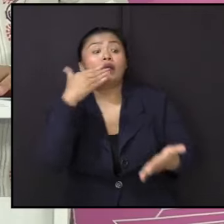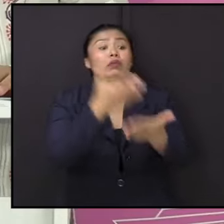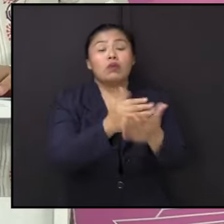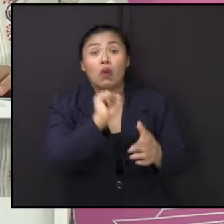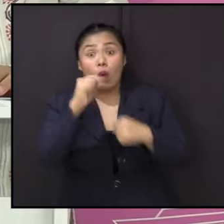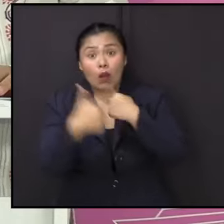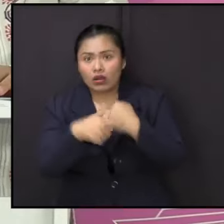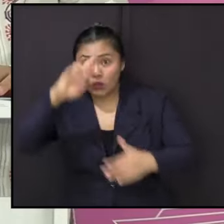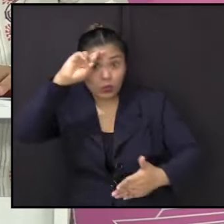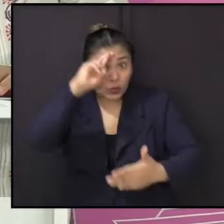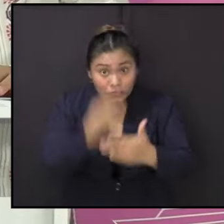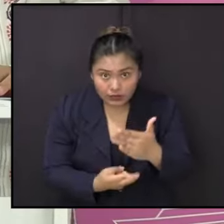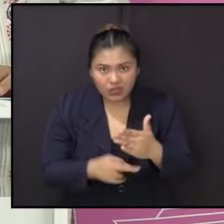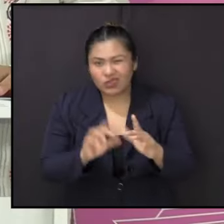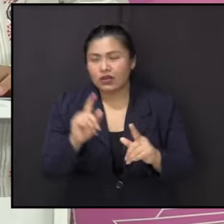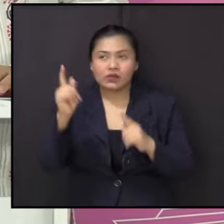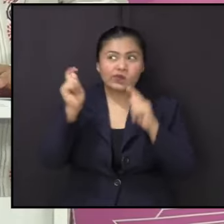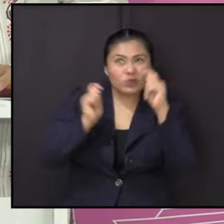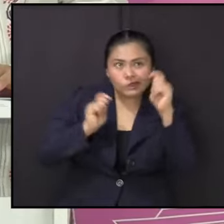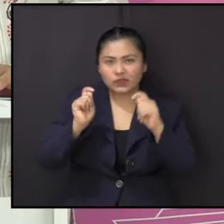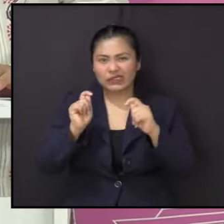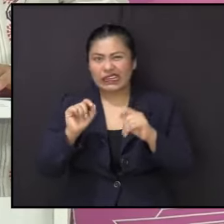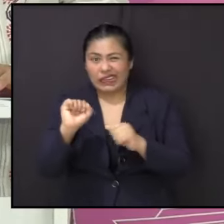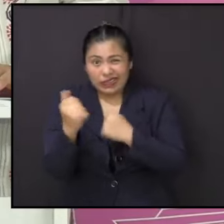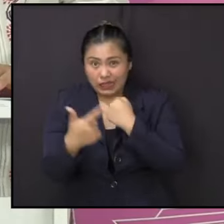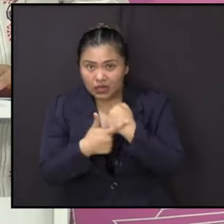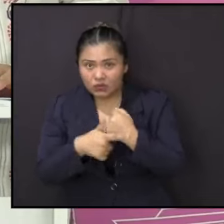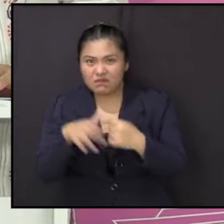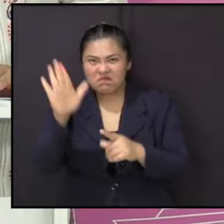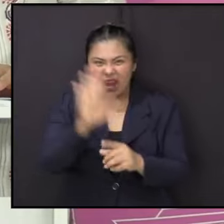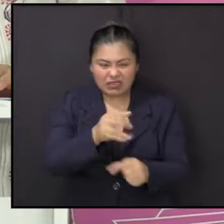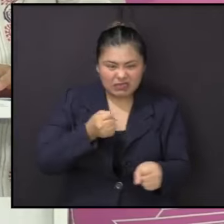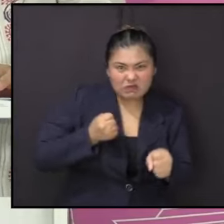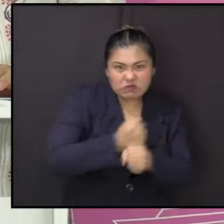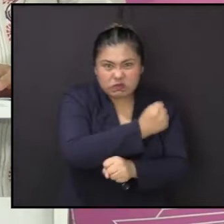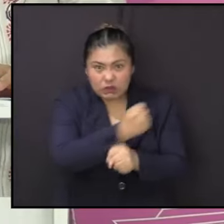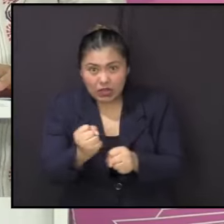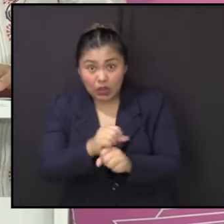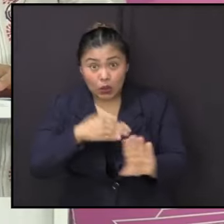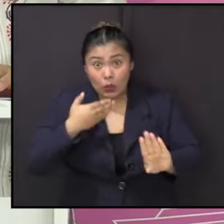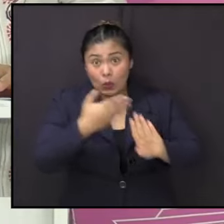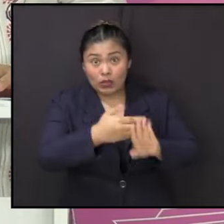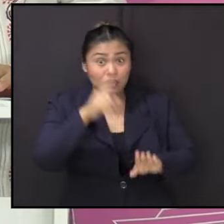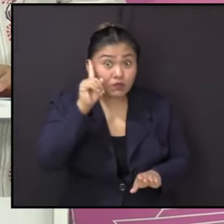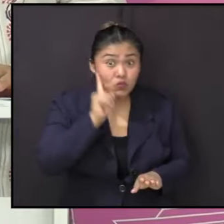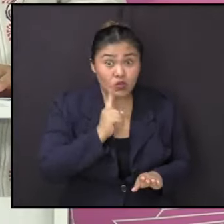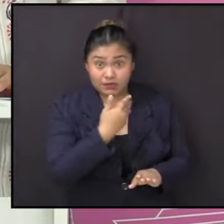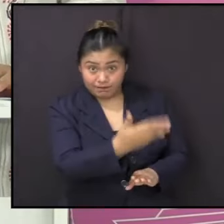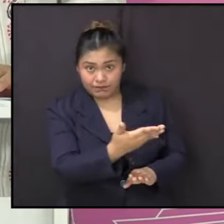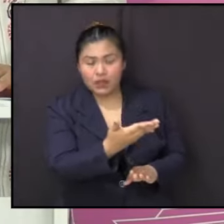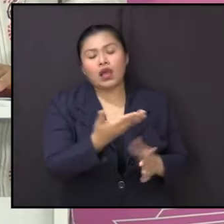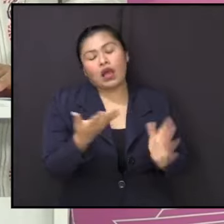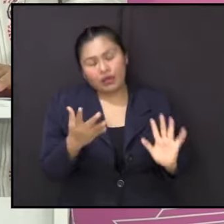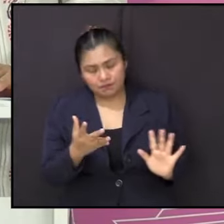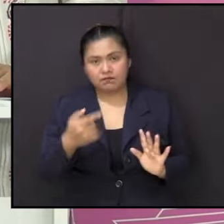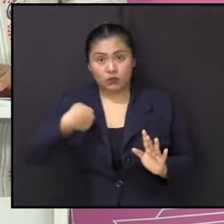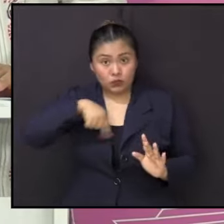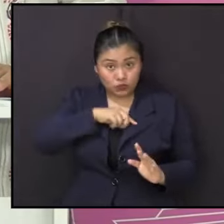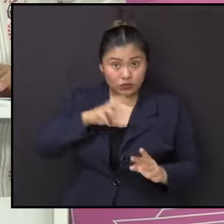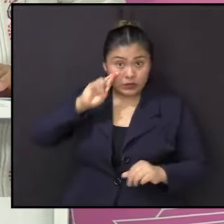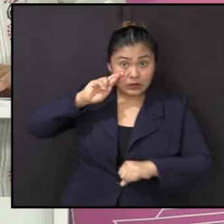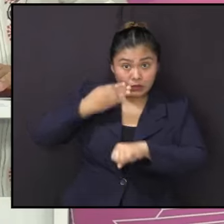o realiza alguna expresión que constituya actos de violencia política contra las mujeres en razón de género, quien modera intervendrá